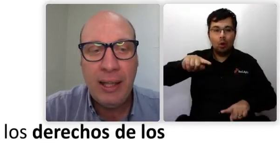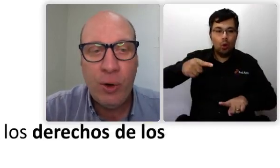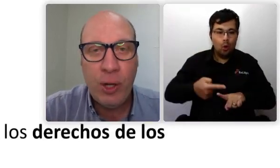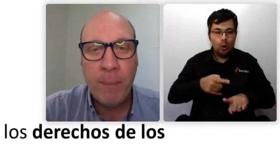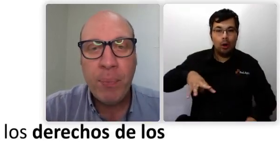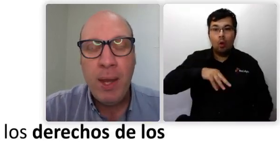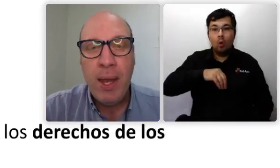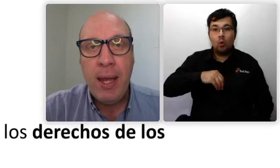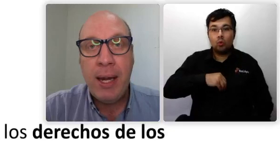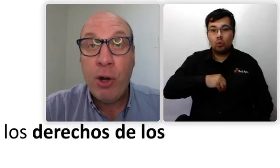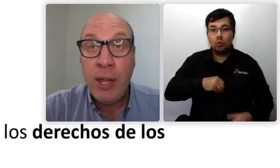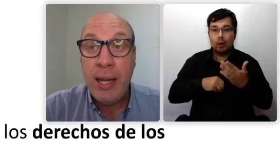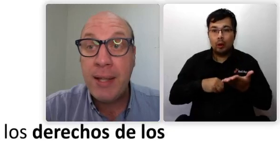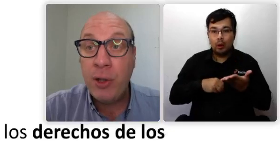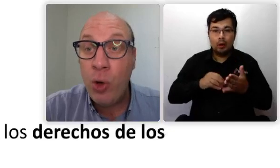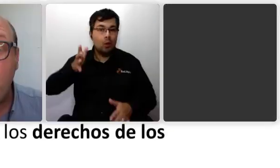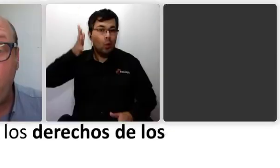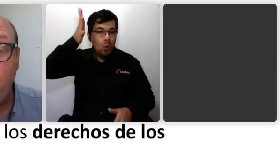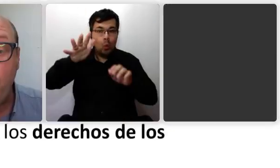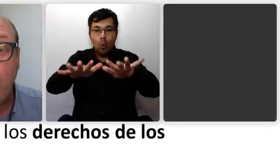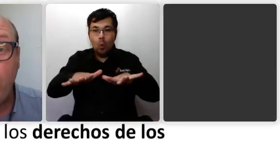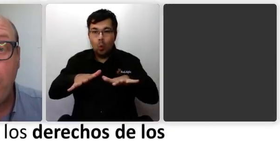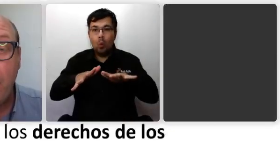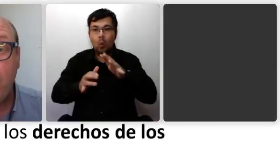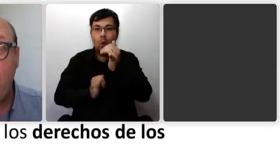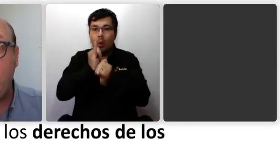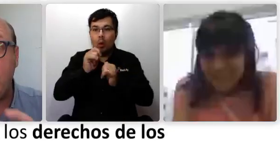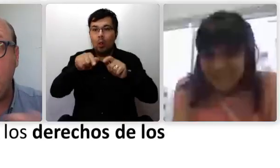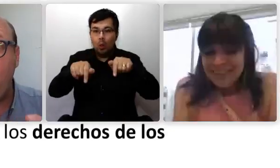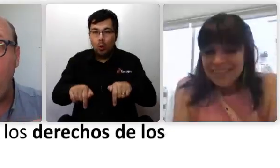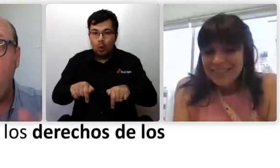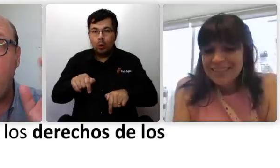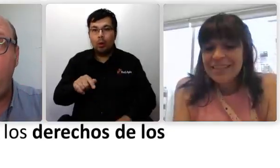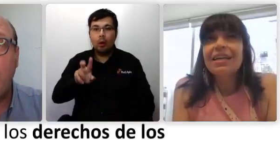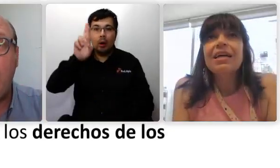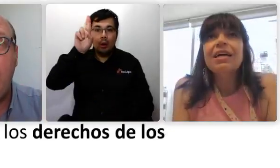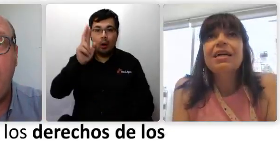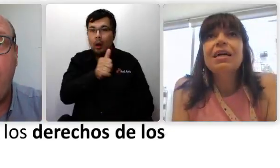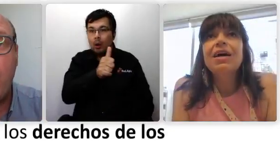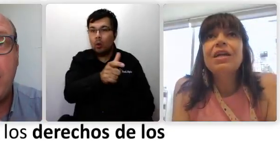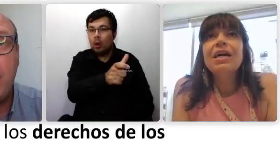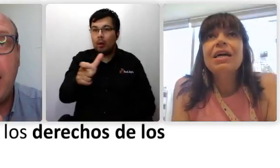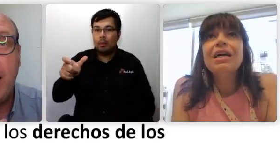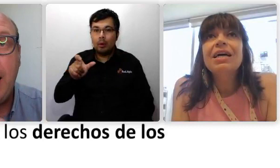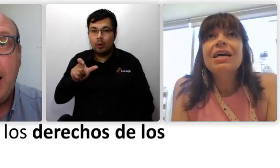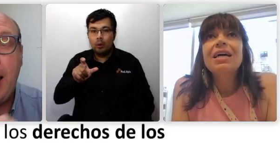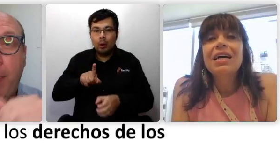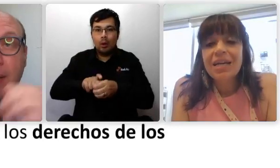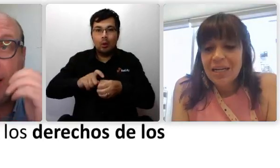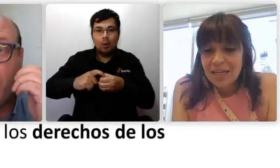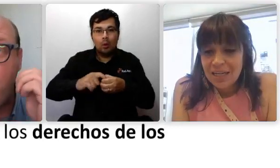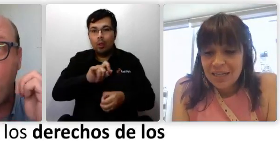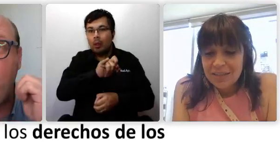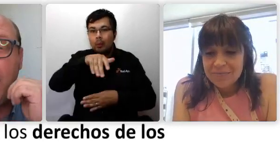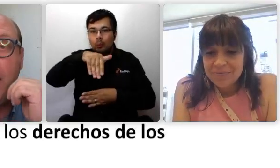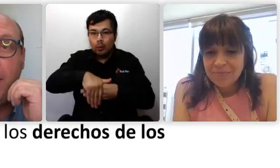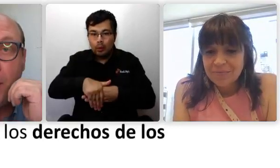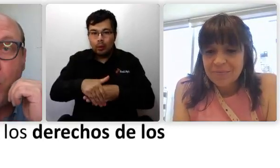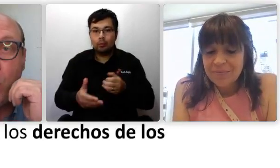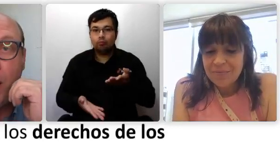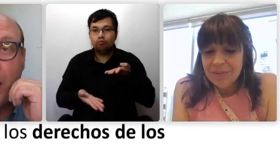día de hoy. Recordarles a todos los que se fueron sumando también en este ratito que por la tarde les vamos a hacer llegar la